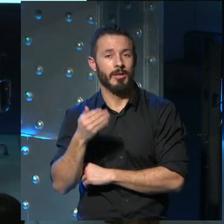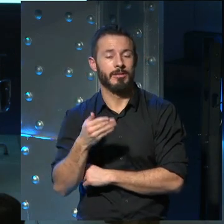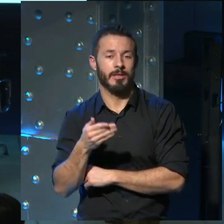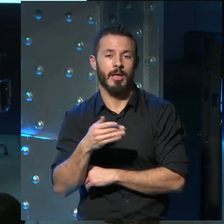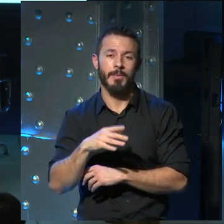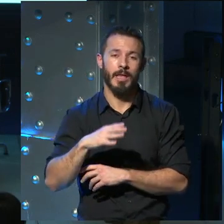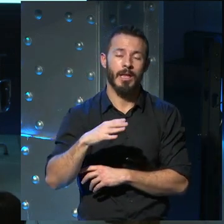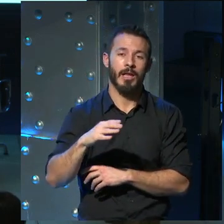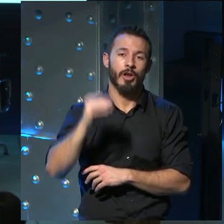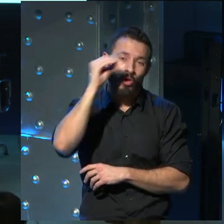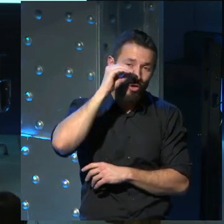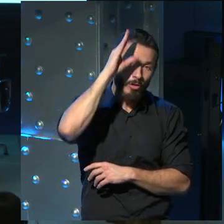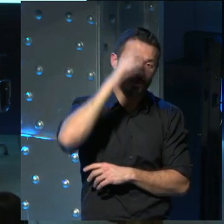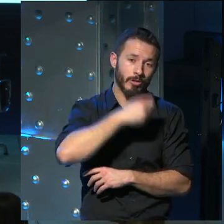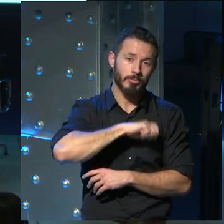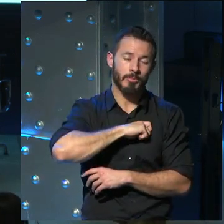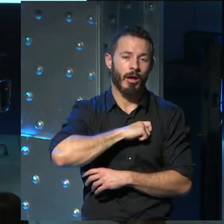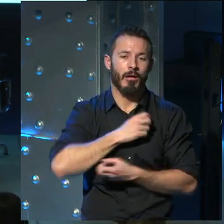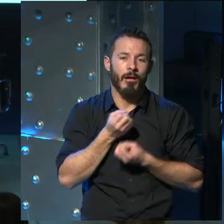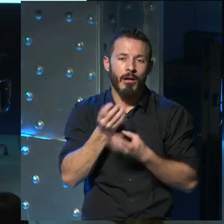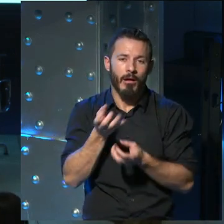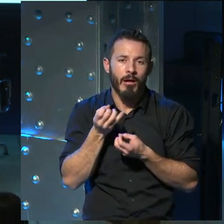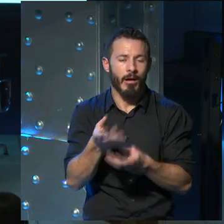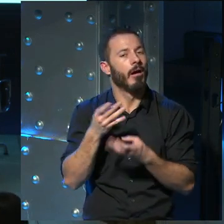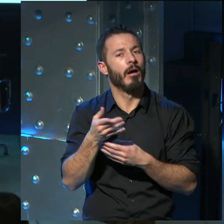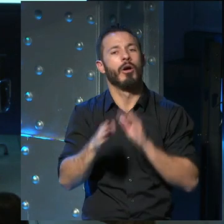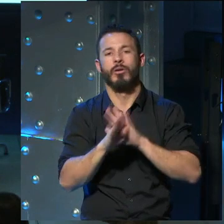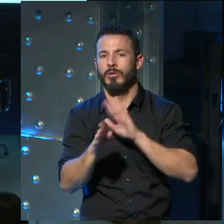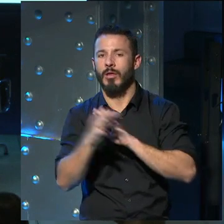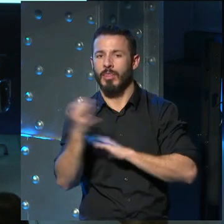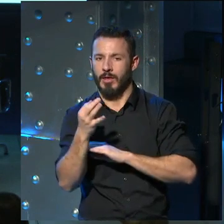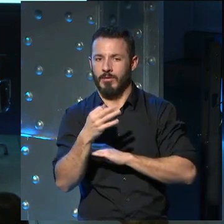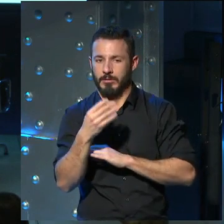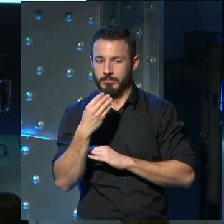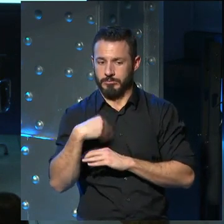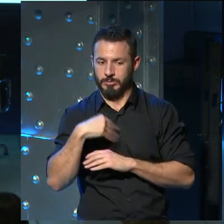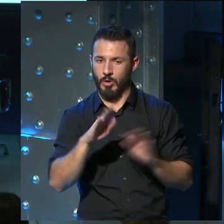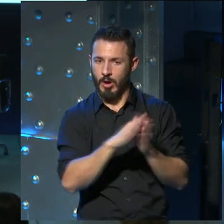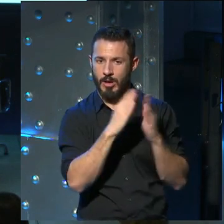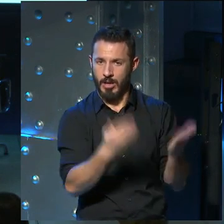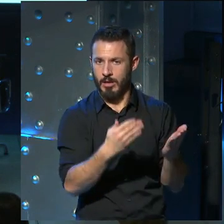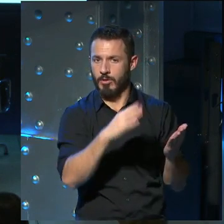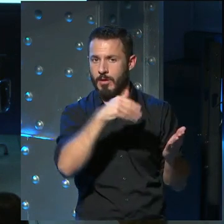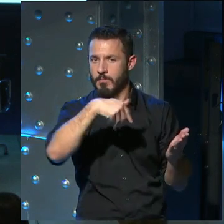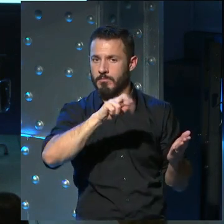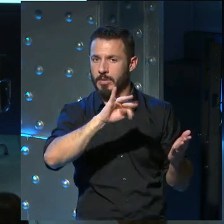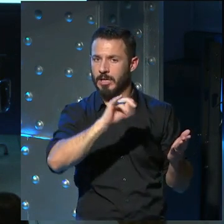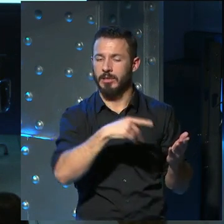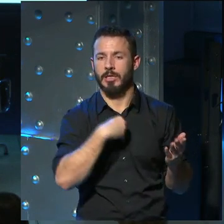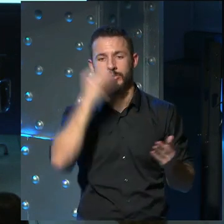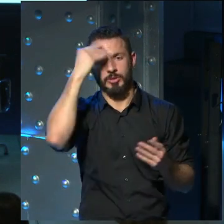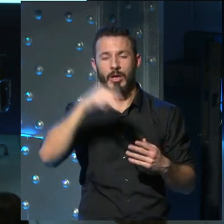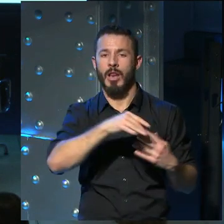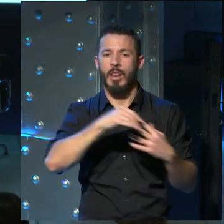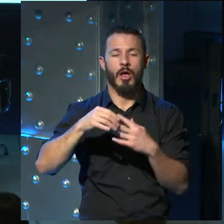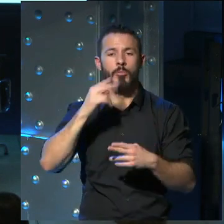expresando ese conocimiento que está generando nuestro país y que se recoge también en el libro de Marieta, ¿no? Yo creo que aquí hay liderazgo político, hay liderazgo social,